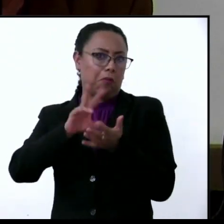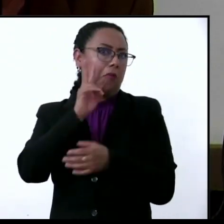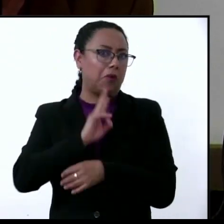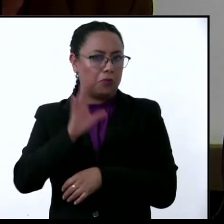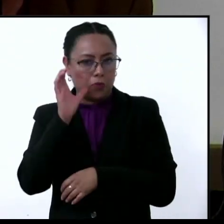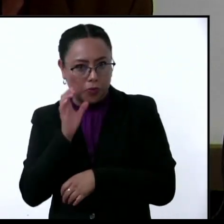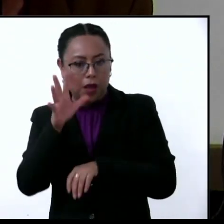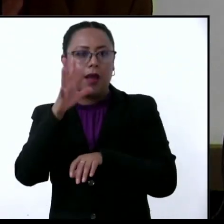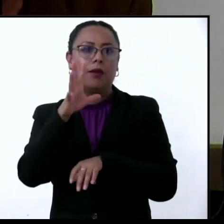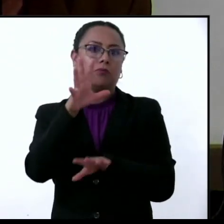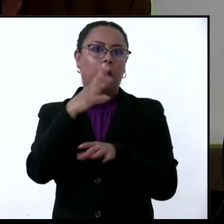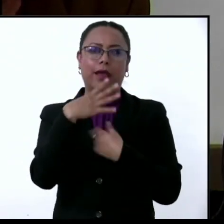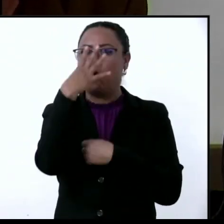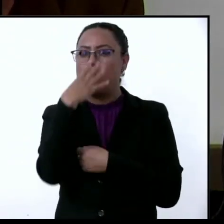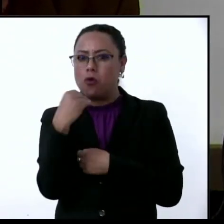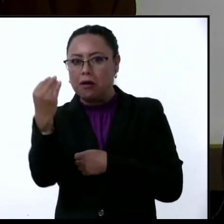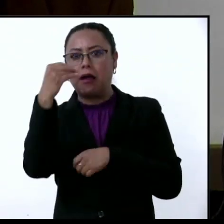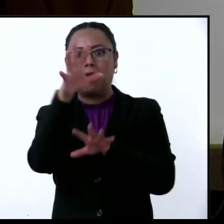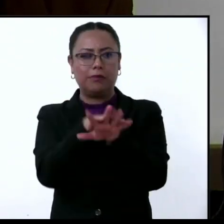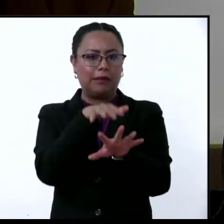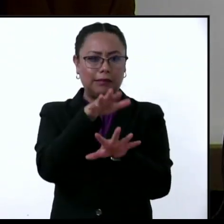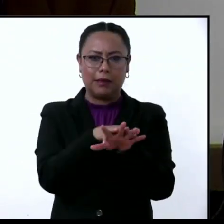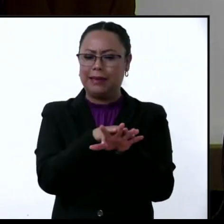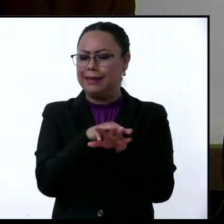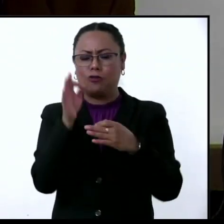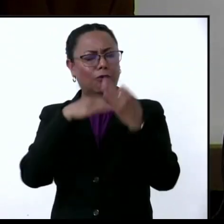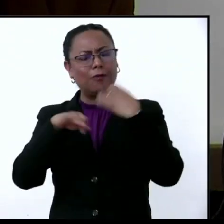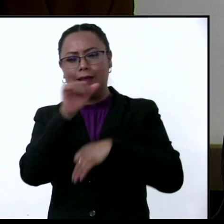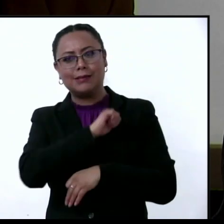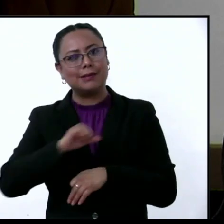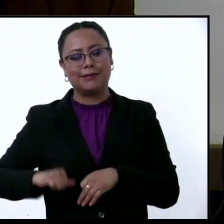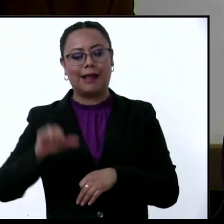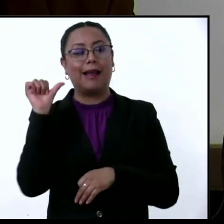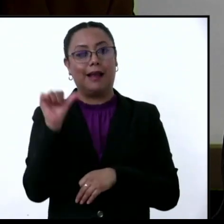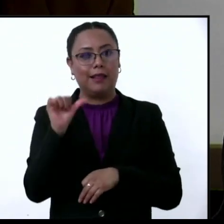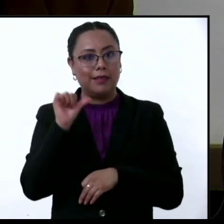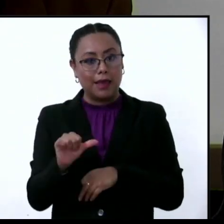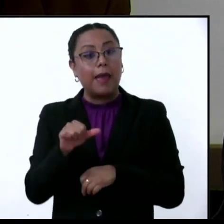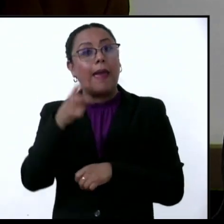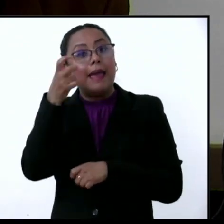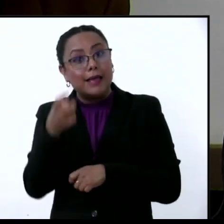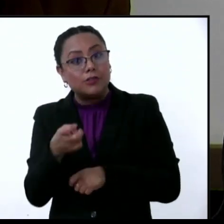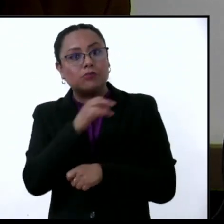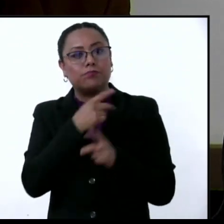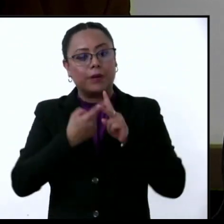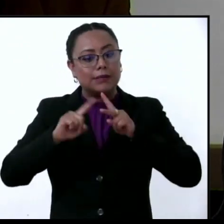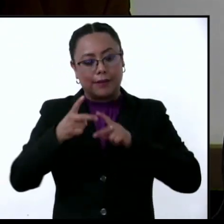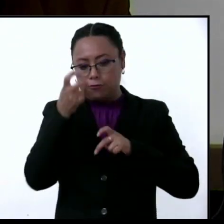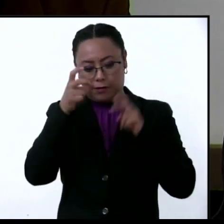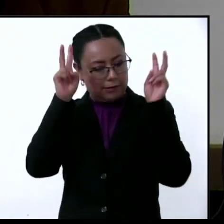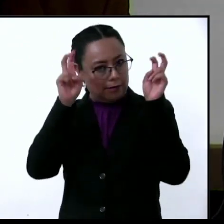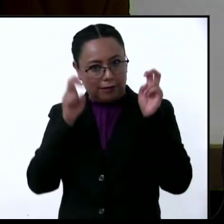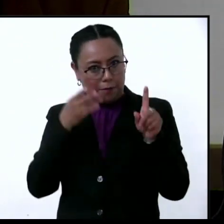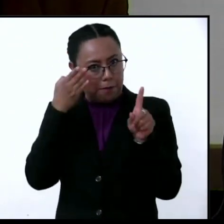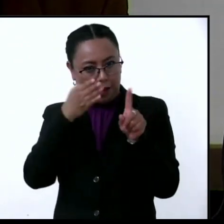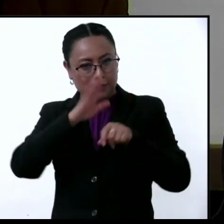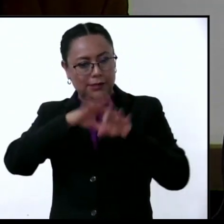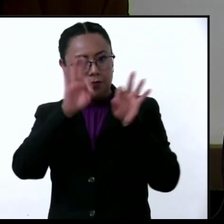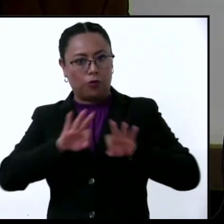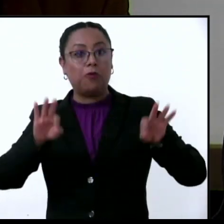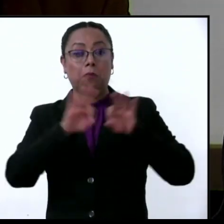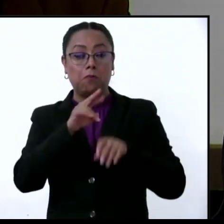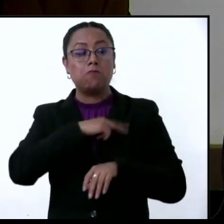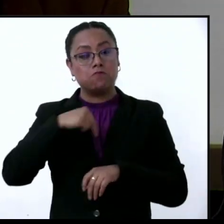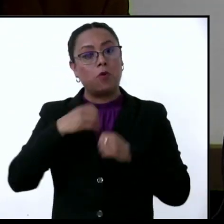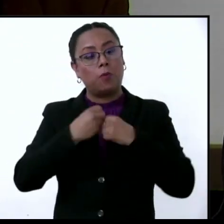en Tlalpan, en prácticamente las 16 alcaldías, abriendo este rubro en específico, y hemos tenido la